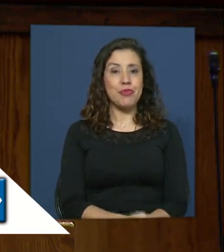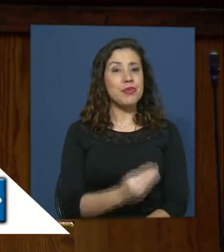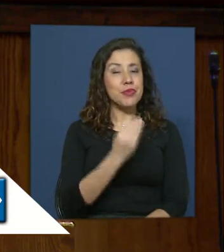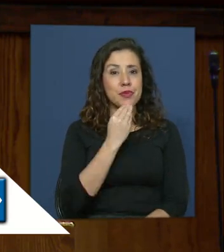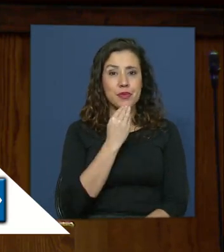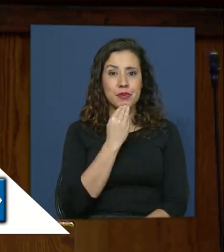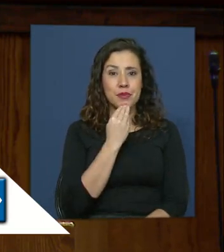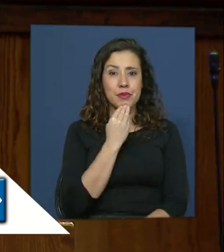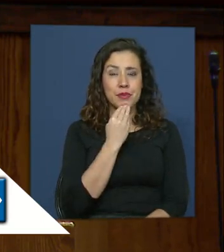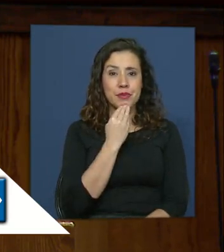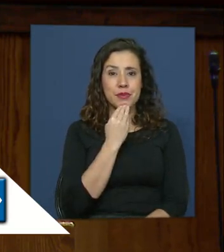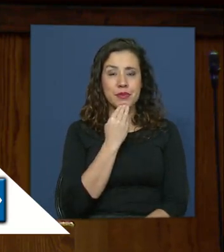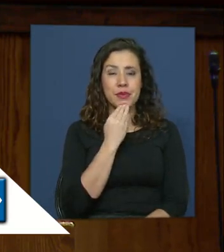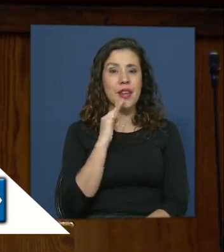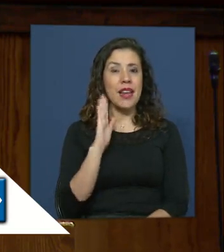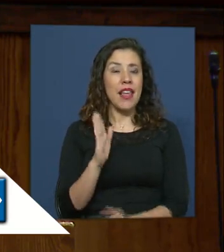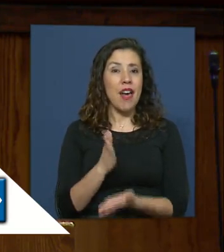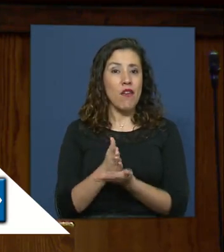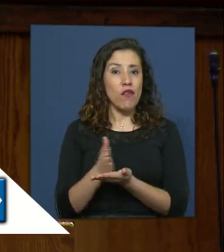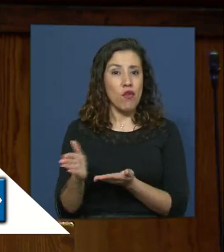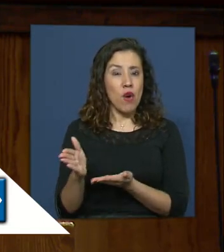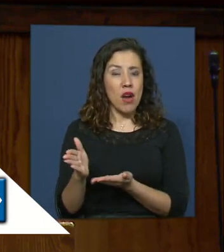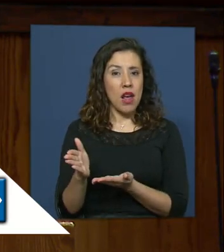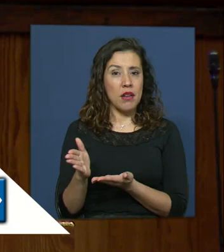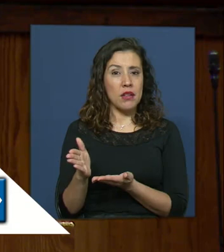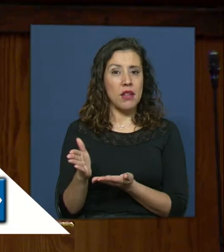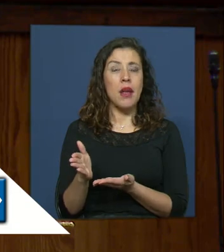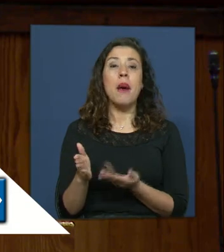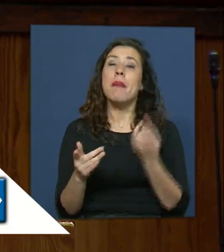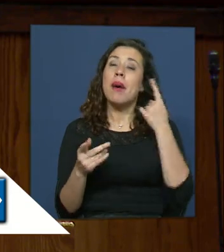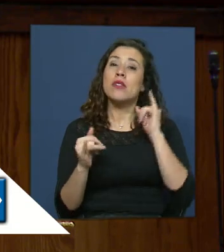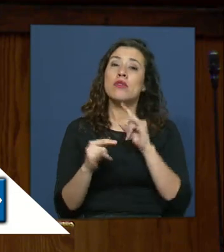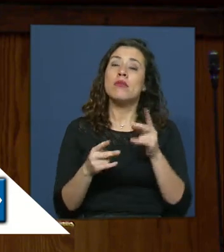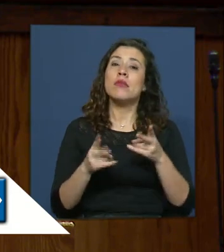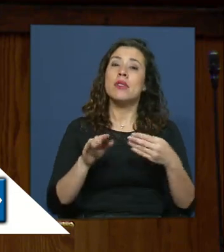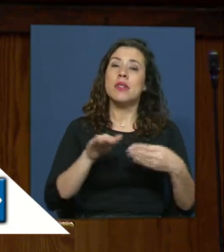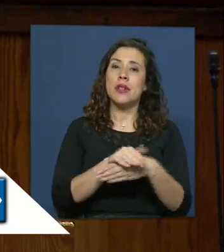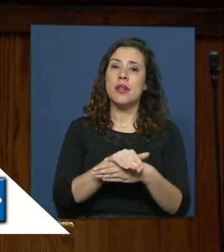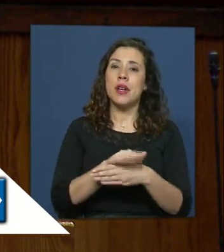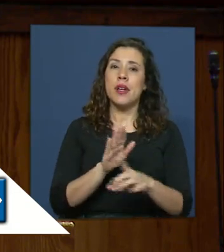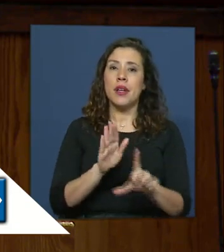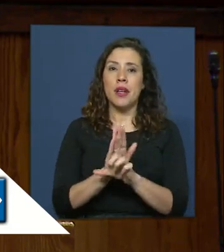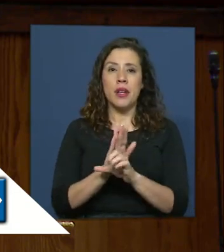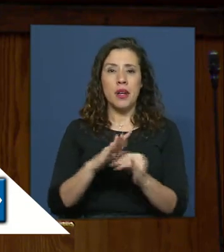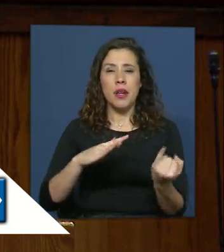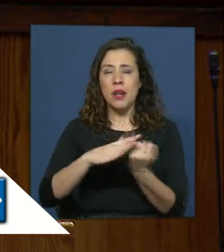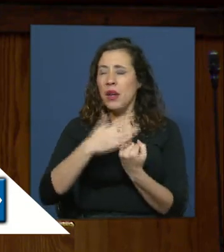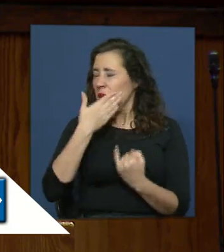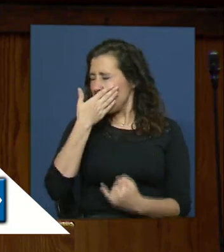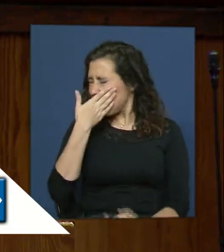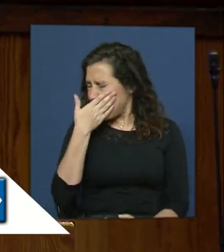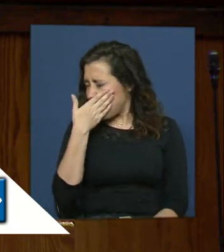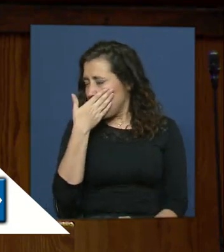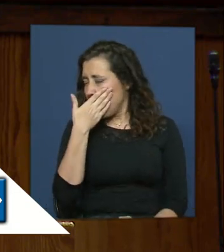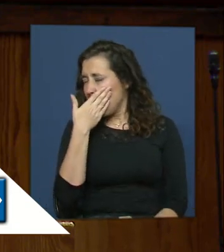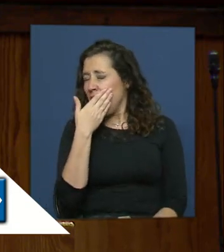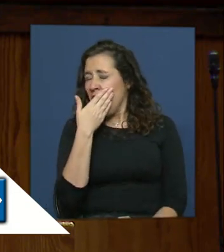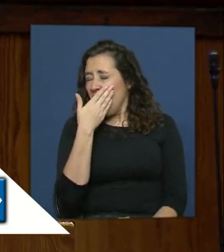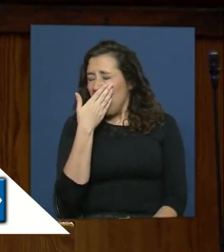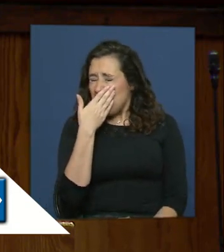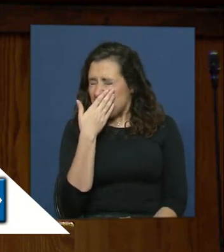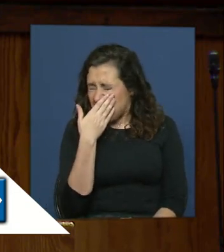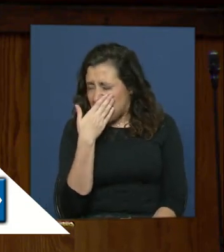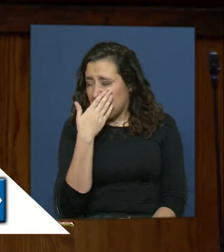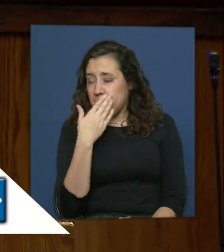Asimismo, se excluyen de los procesos de admisión establecidos en la Ley de Inclusión la modalidad